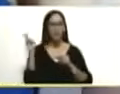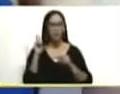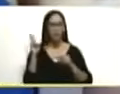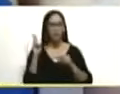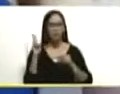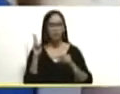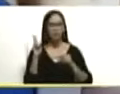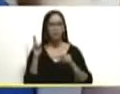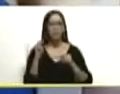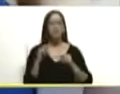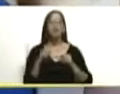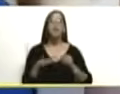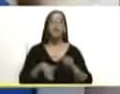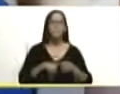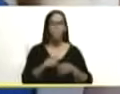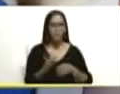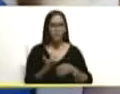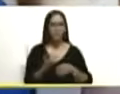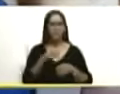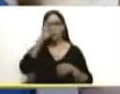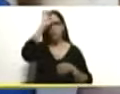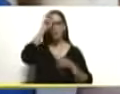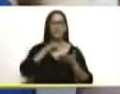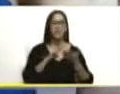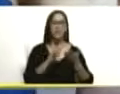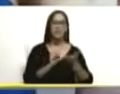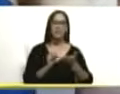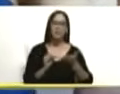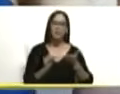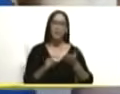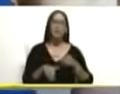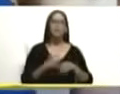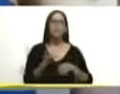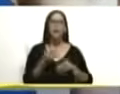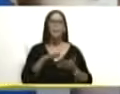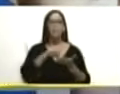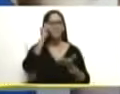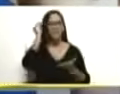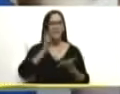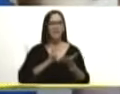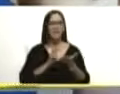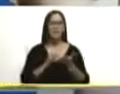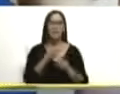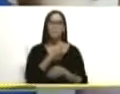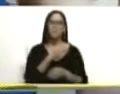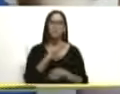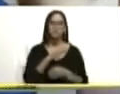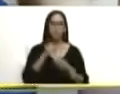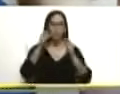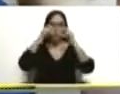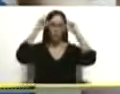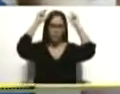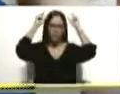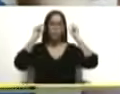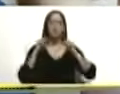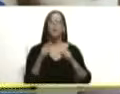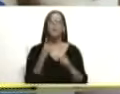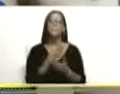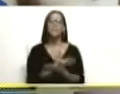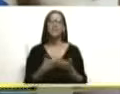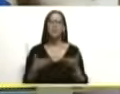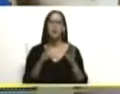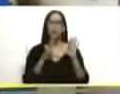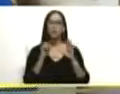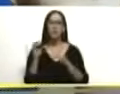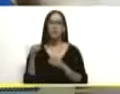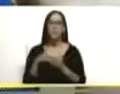venezolanas la posibilidad, los que no sabían leer y escribir, la posibilidad de aprender a leer y escribir, la misión Robinson. 1.800.000, y puso a